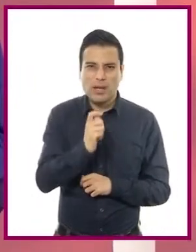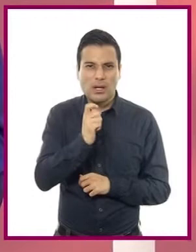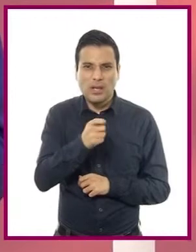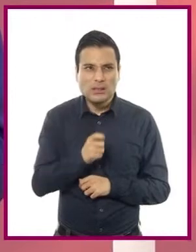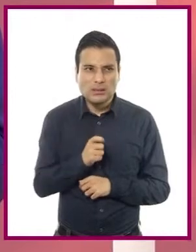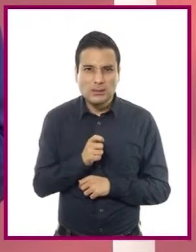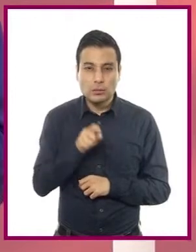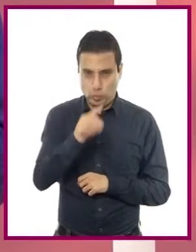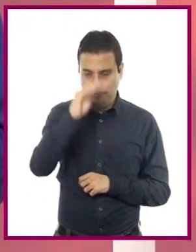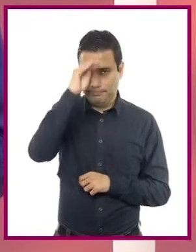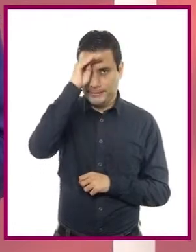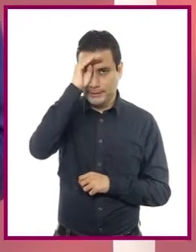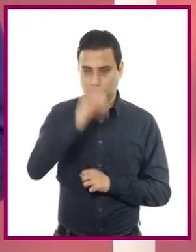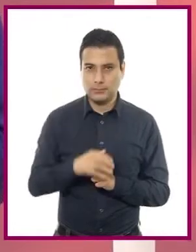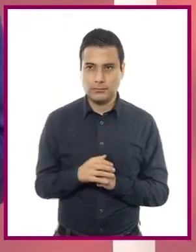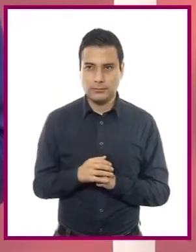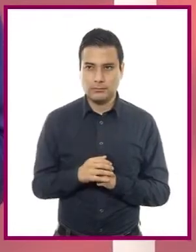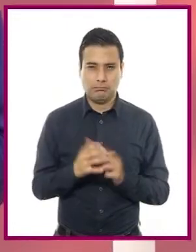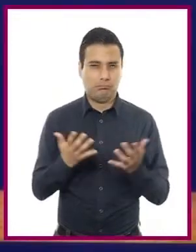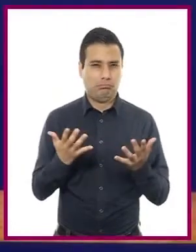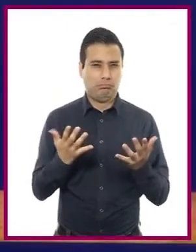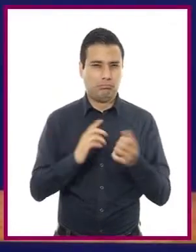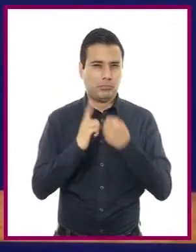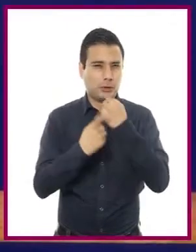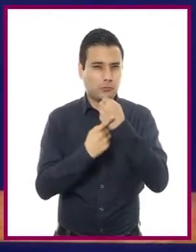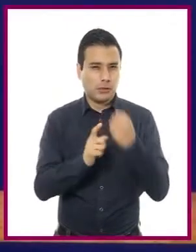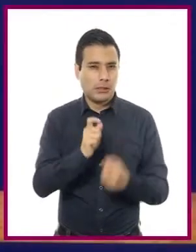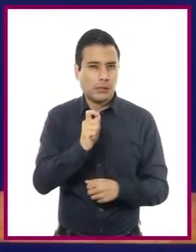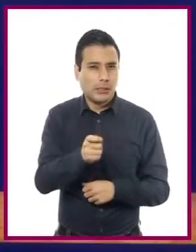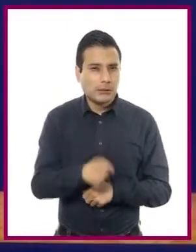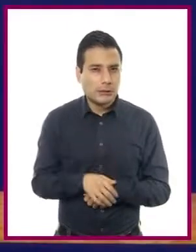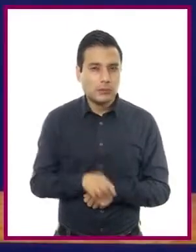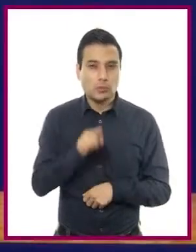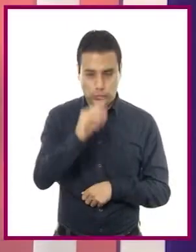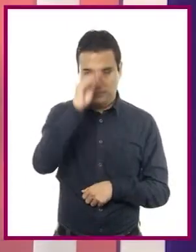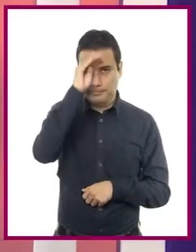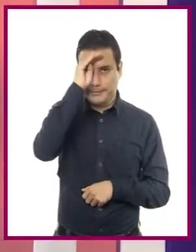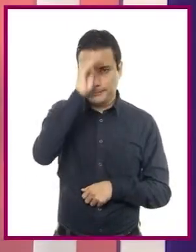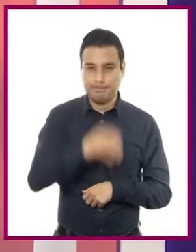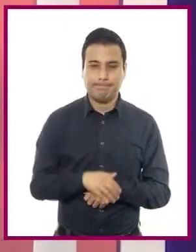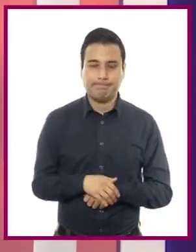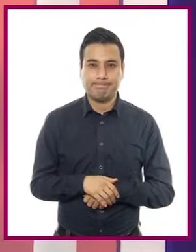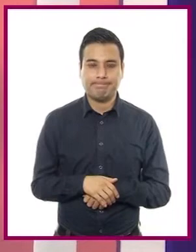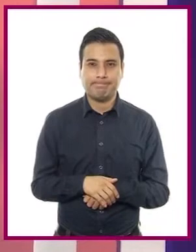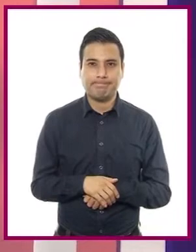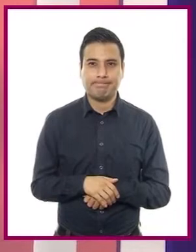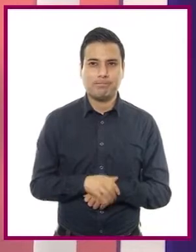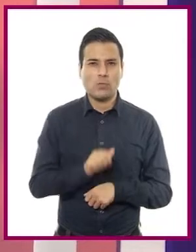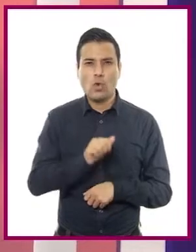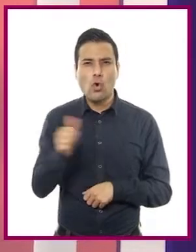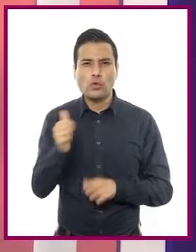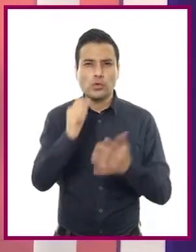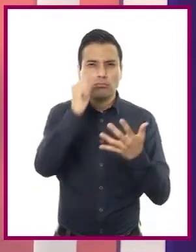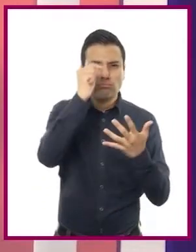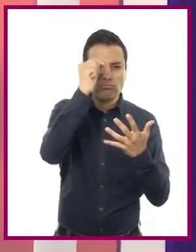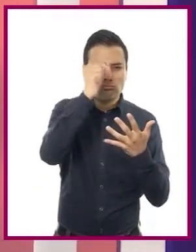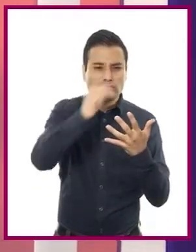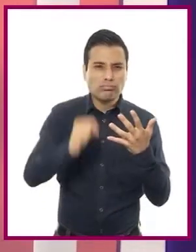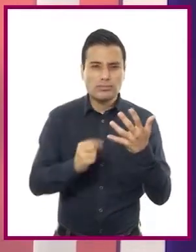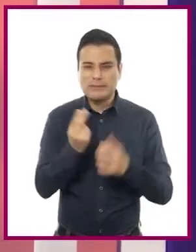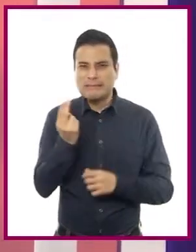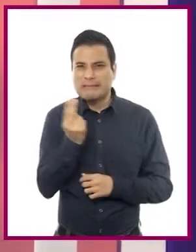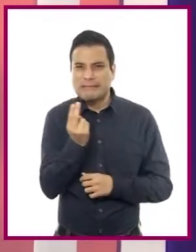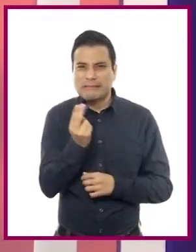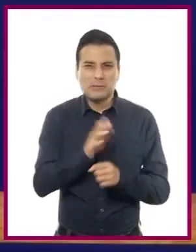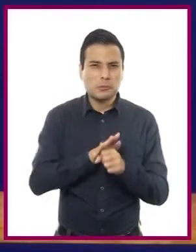poema? ¿Cómo las pueden interpretar? ¿Qué otros elementos podemos tomar en cuenta para reconocer el tema